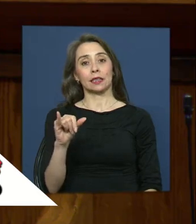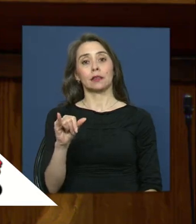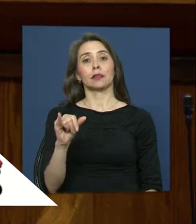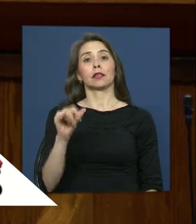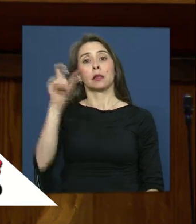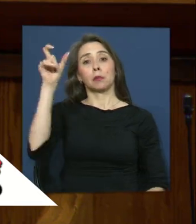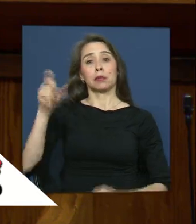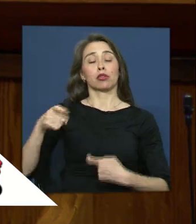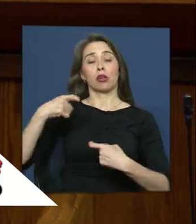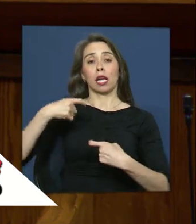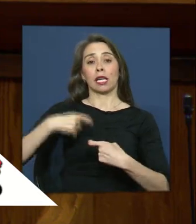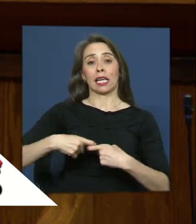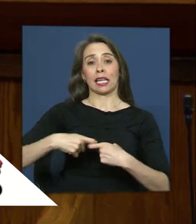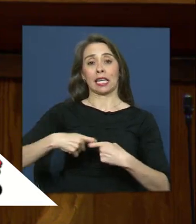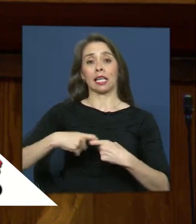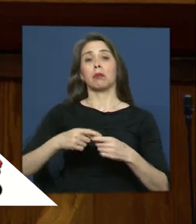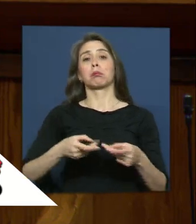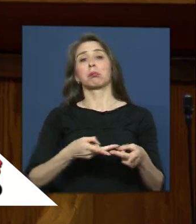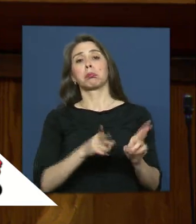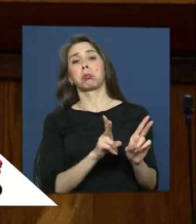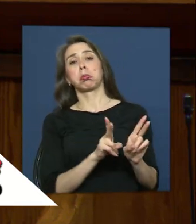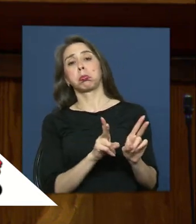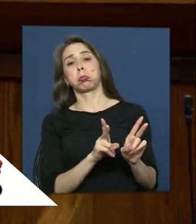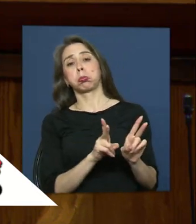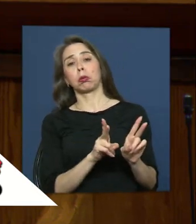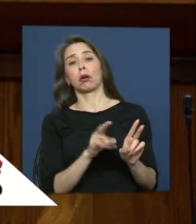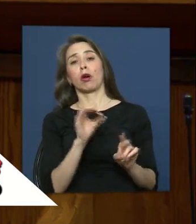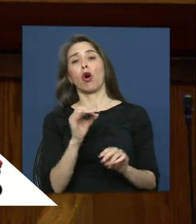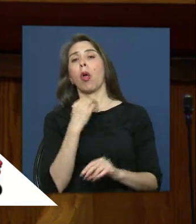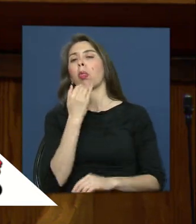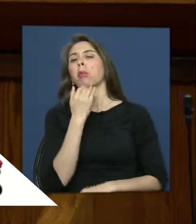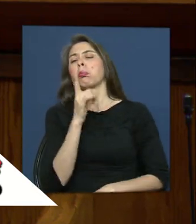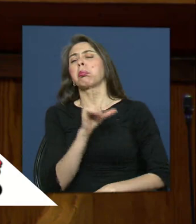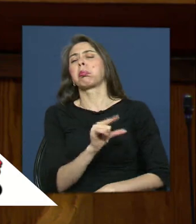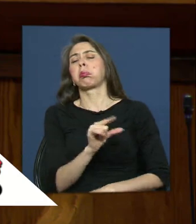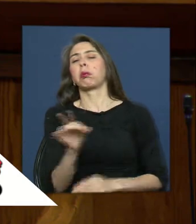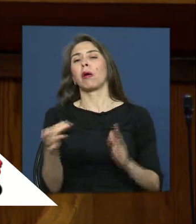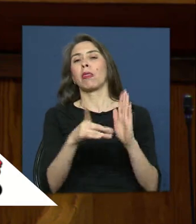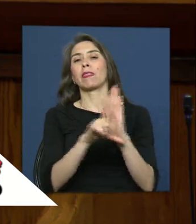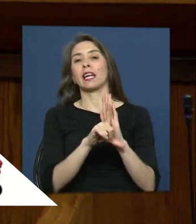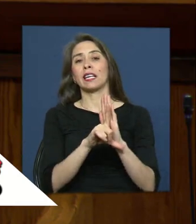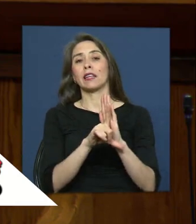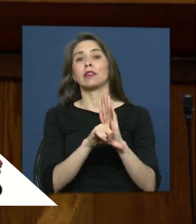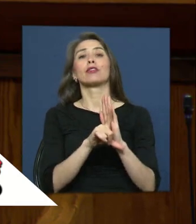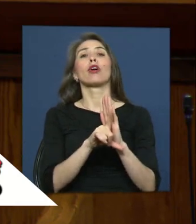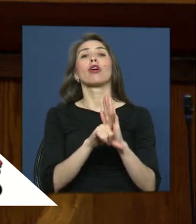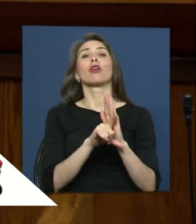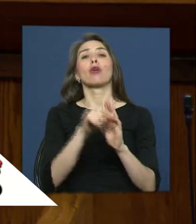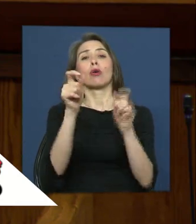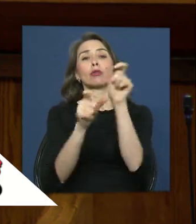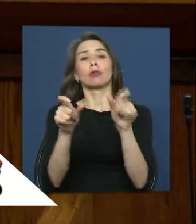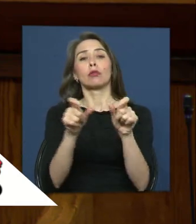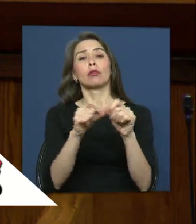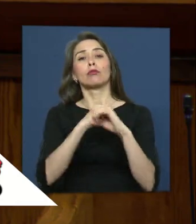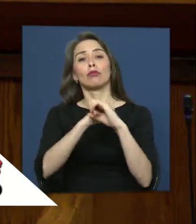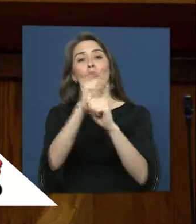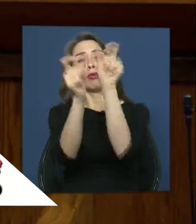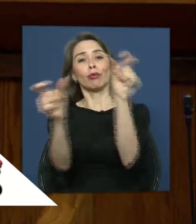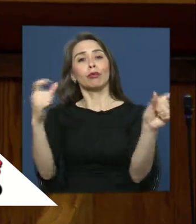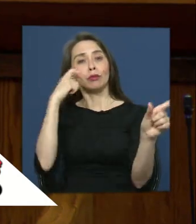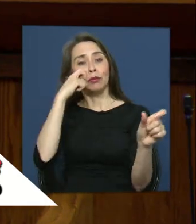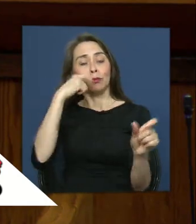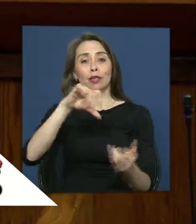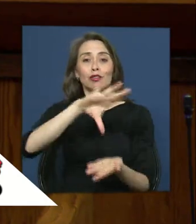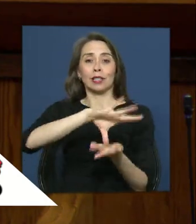quienes nieguen, justifiquen o minimicen los delitos de lesa humanidad cometidos en nuestro país.